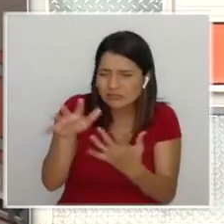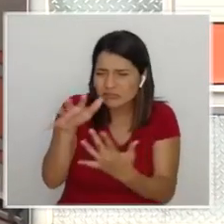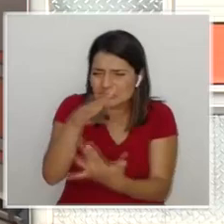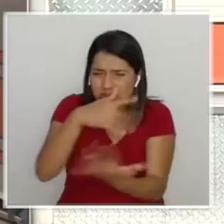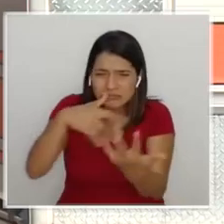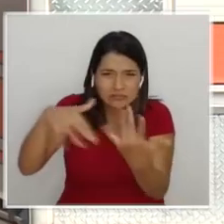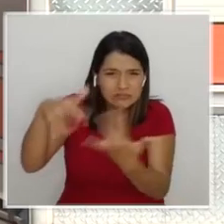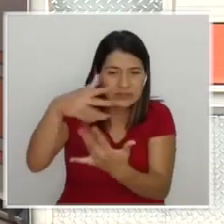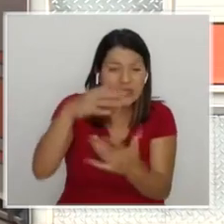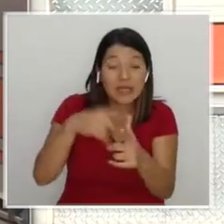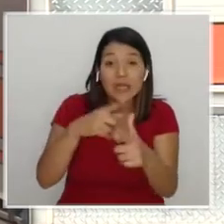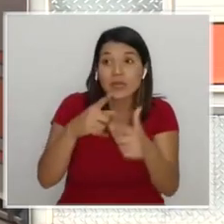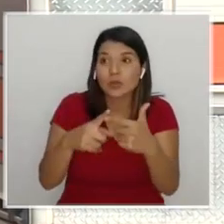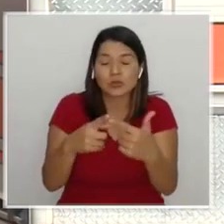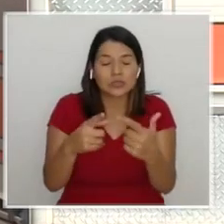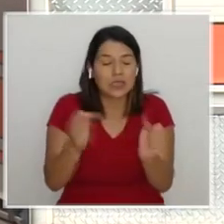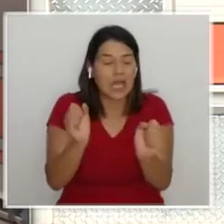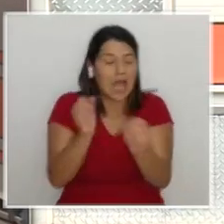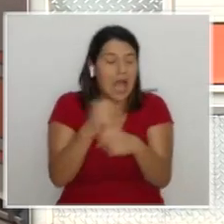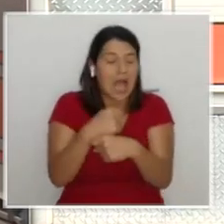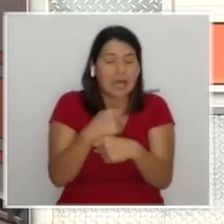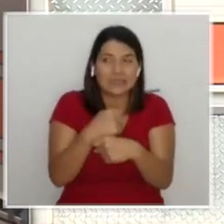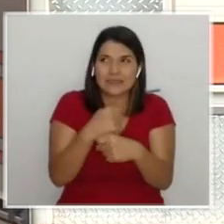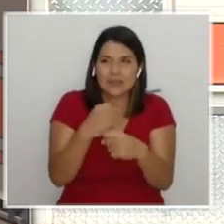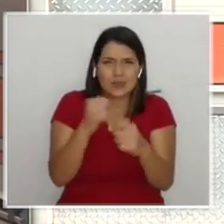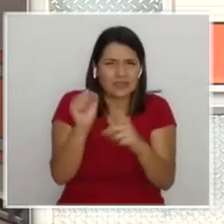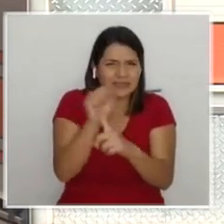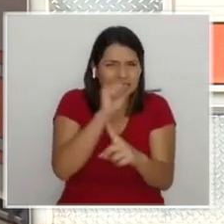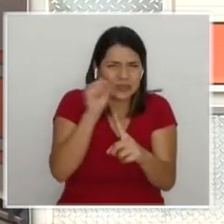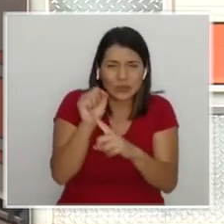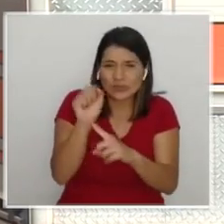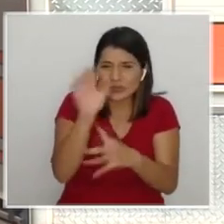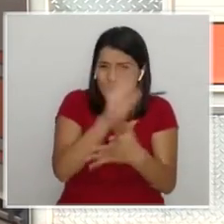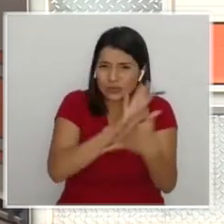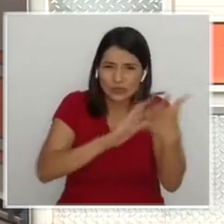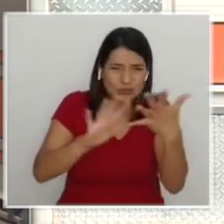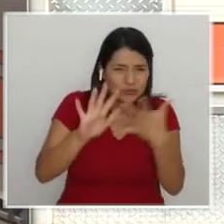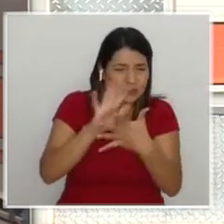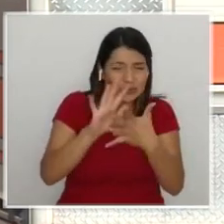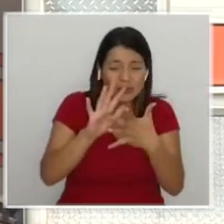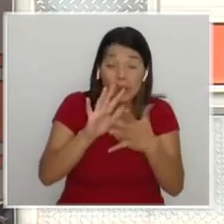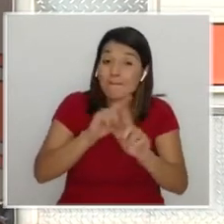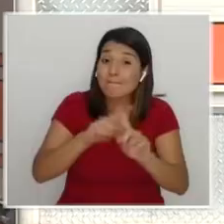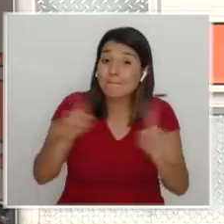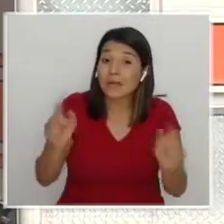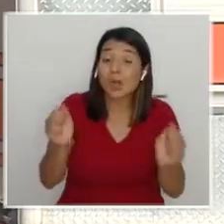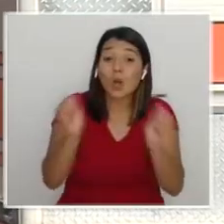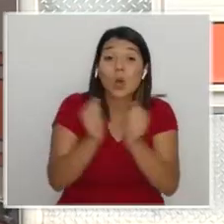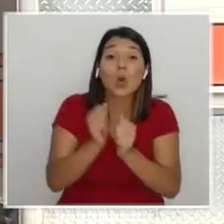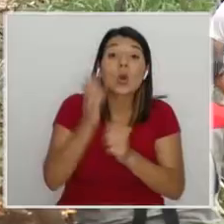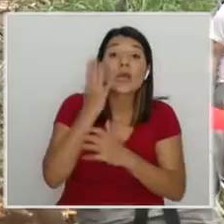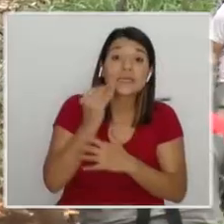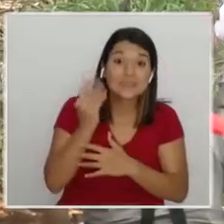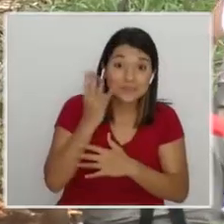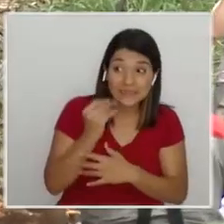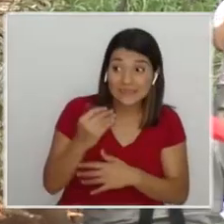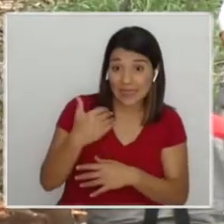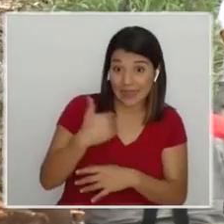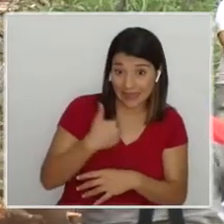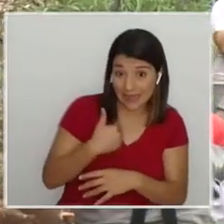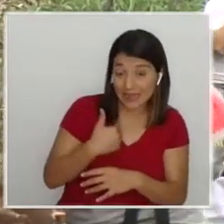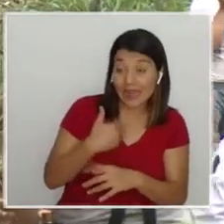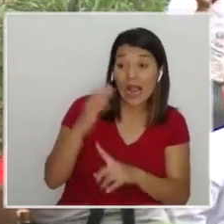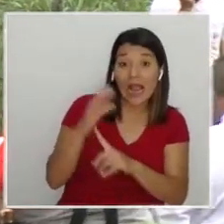en un caos inicial, pero que con la experiencia de las instituciones de respuesta,